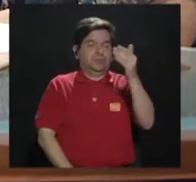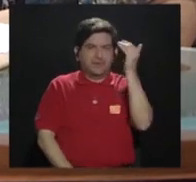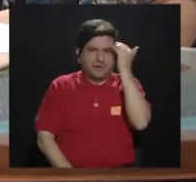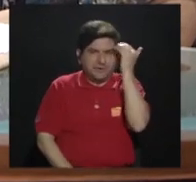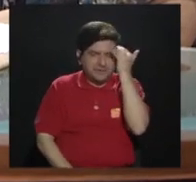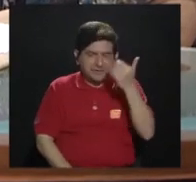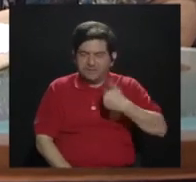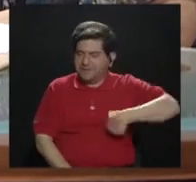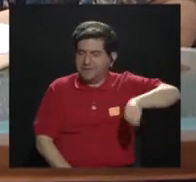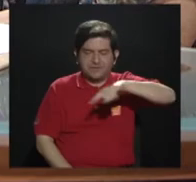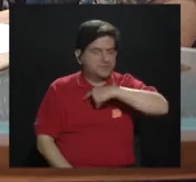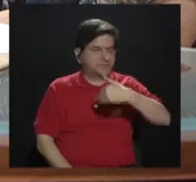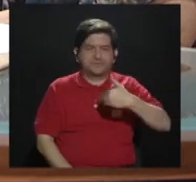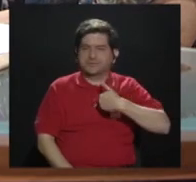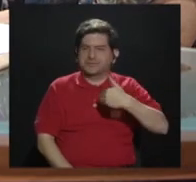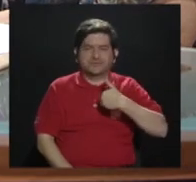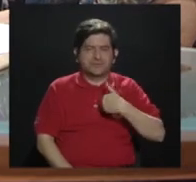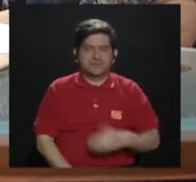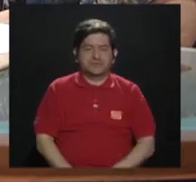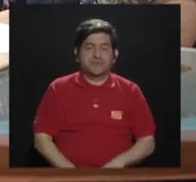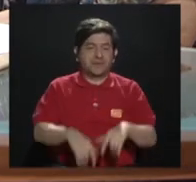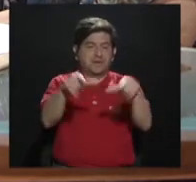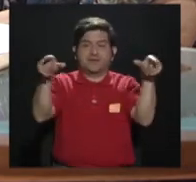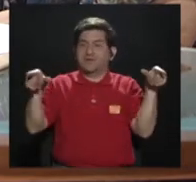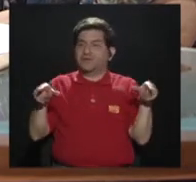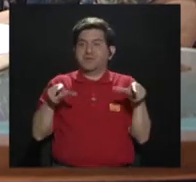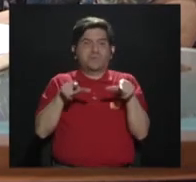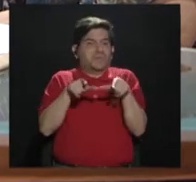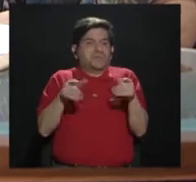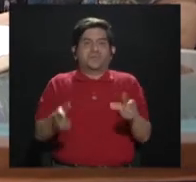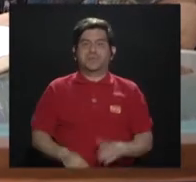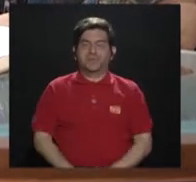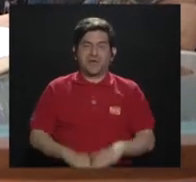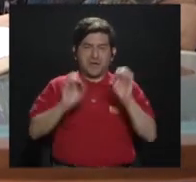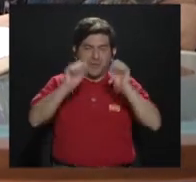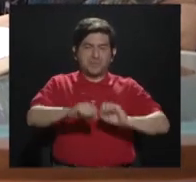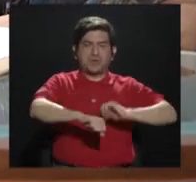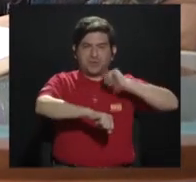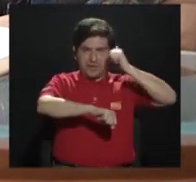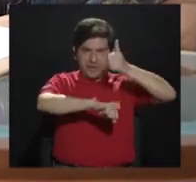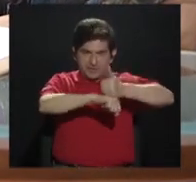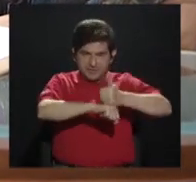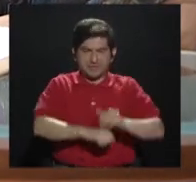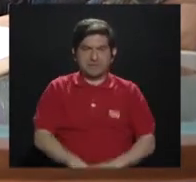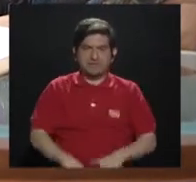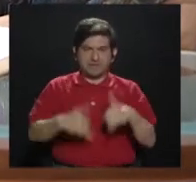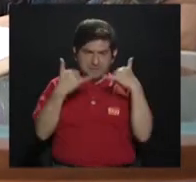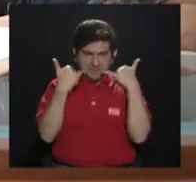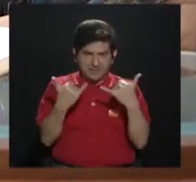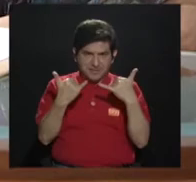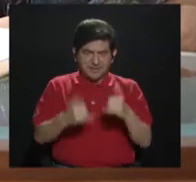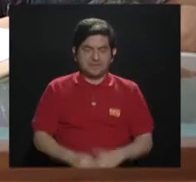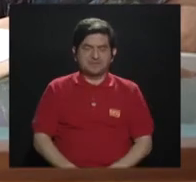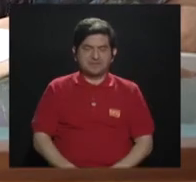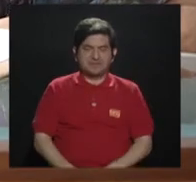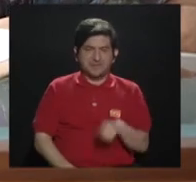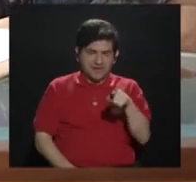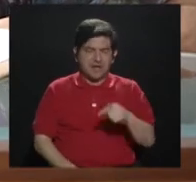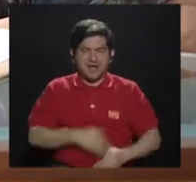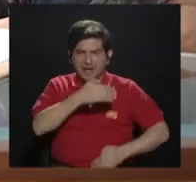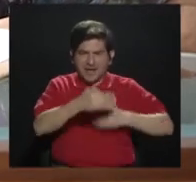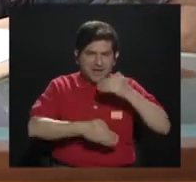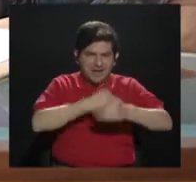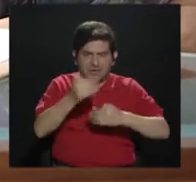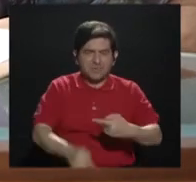que no teníamos un lote donde instalar la panadería, donde procesar